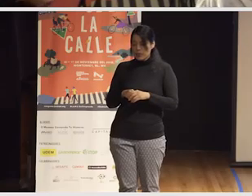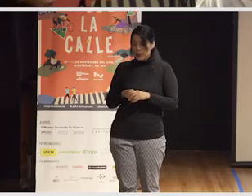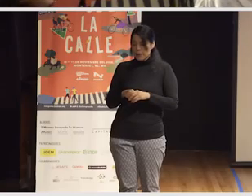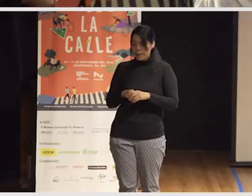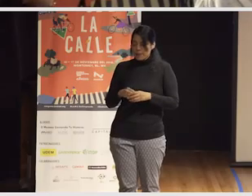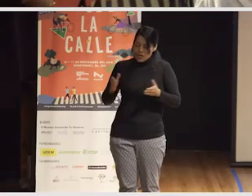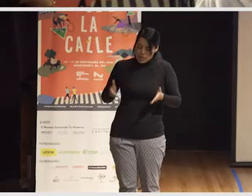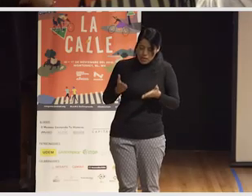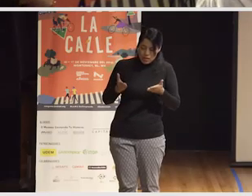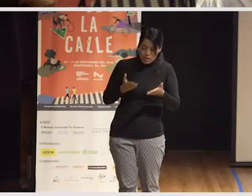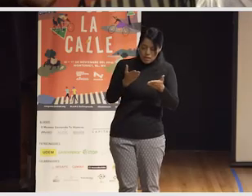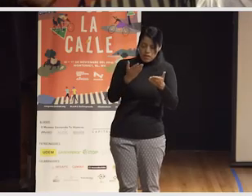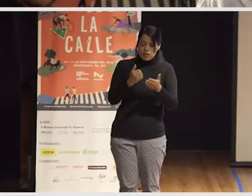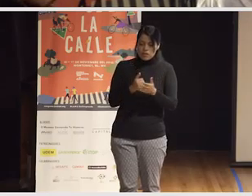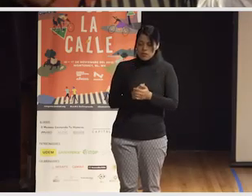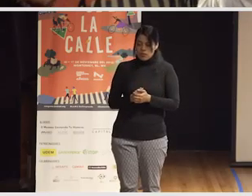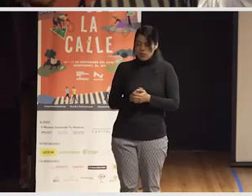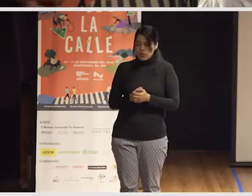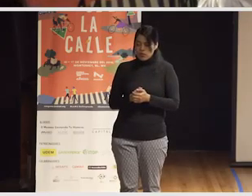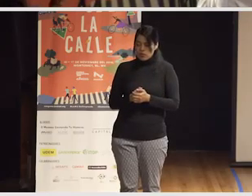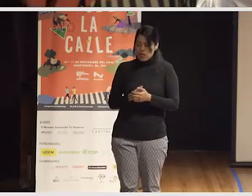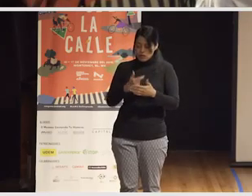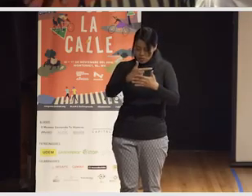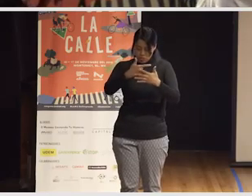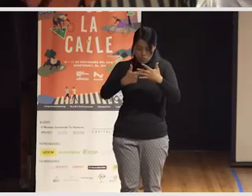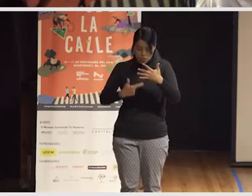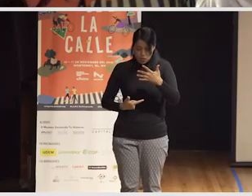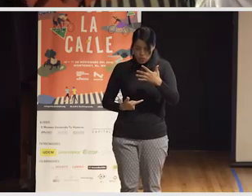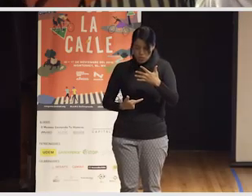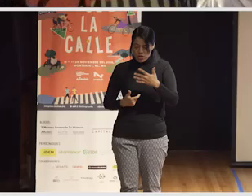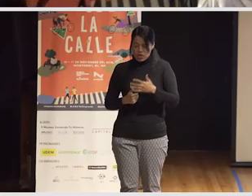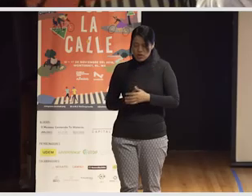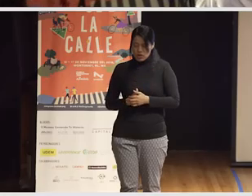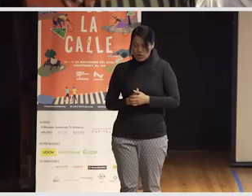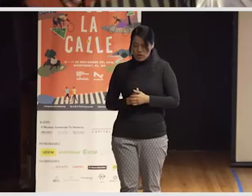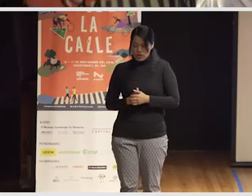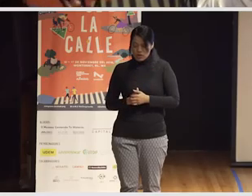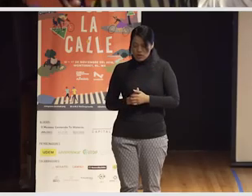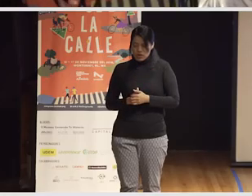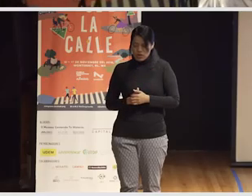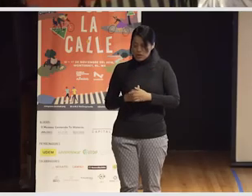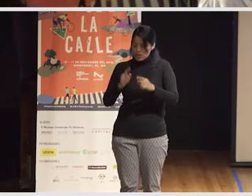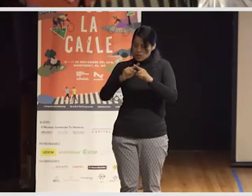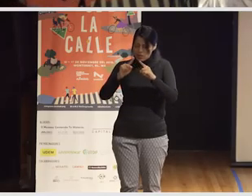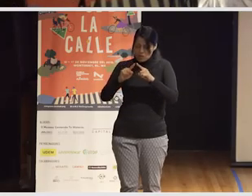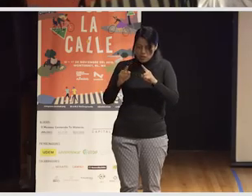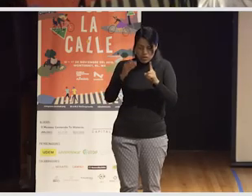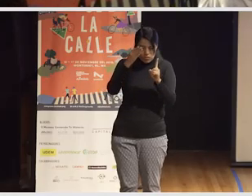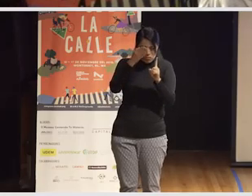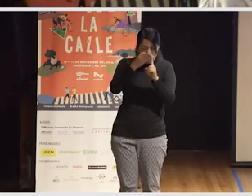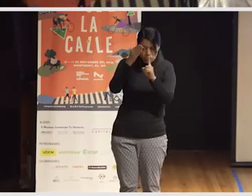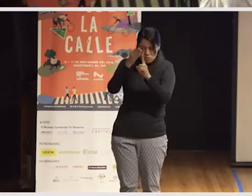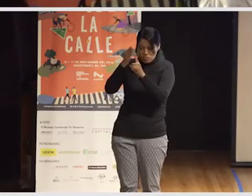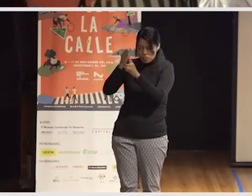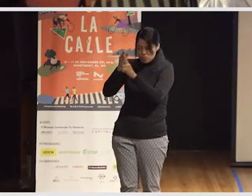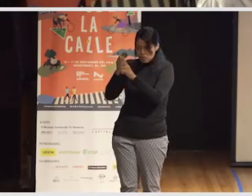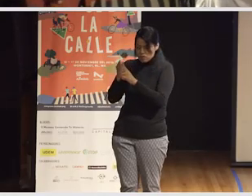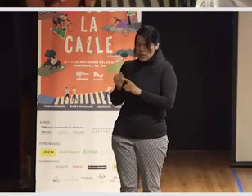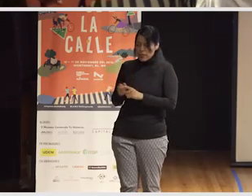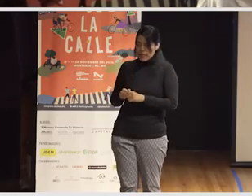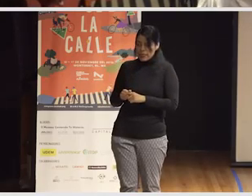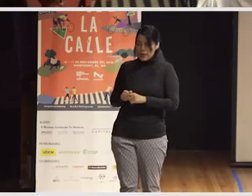impulsar es como una agenda desde múltiples aspectos porque un poco